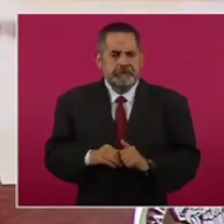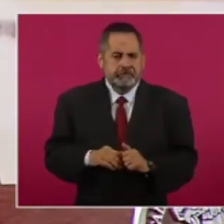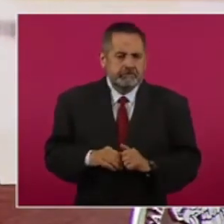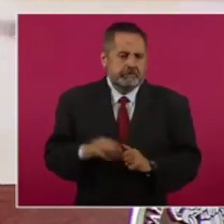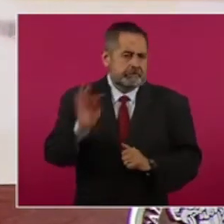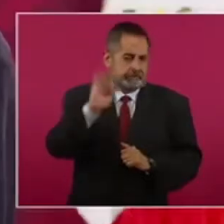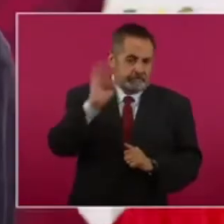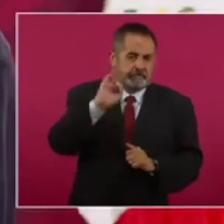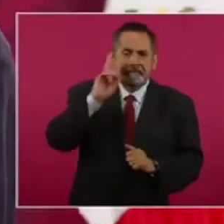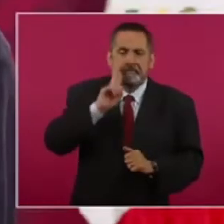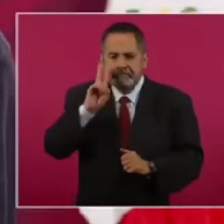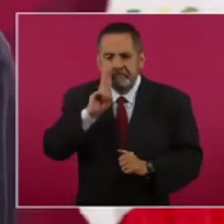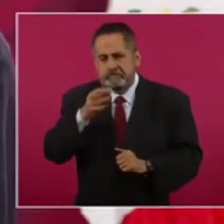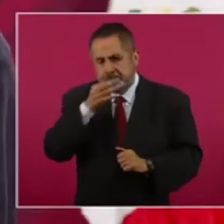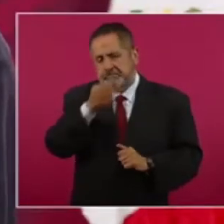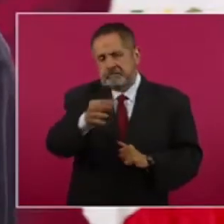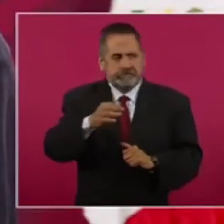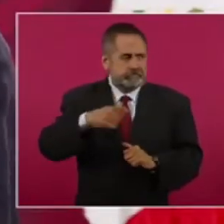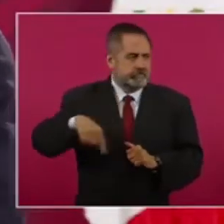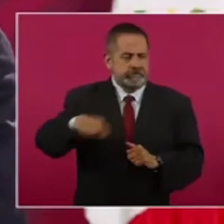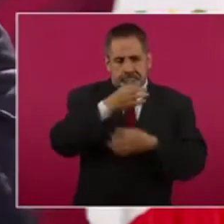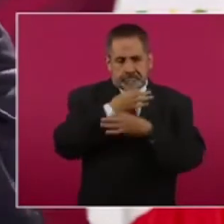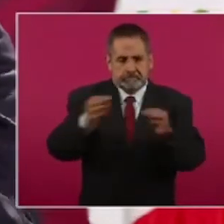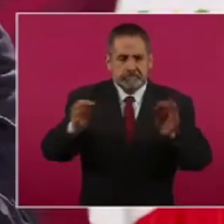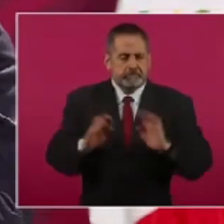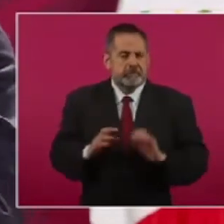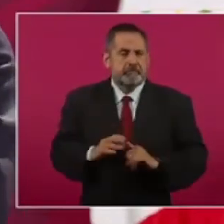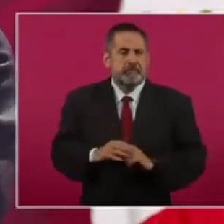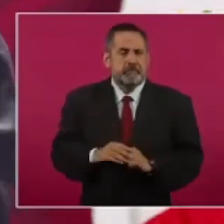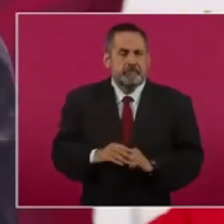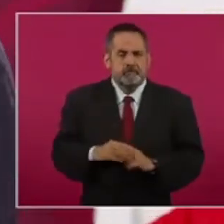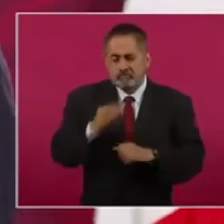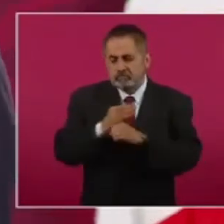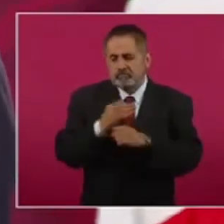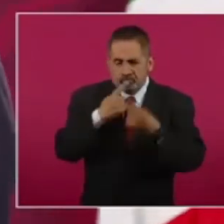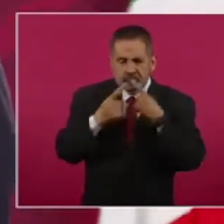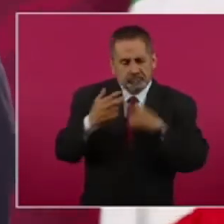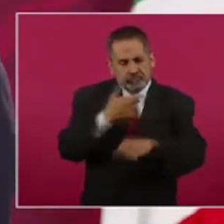es probable, porque estamos